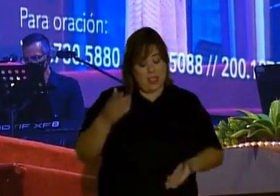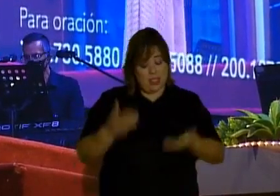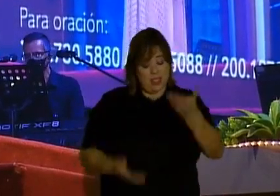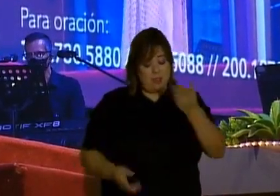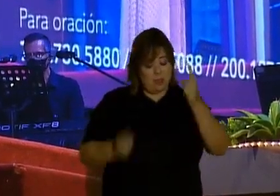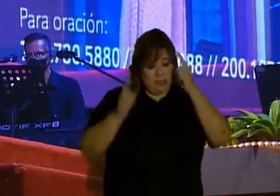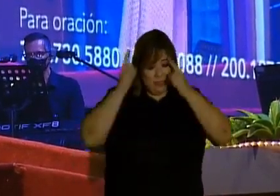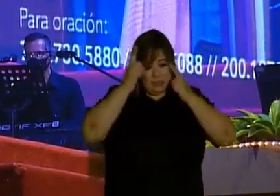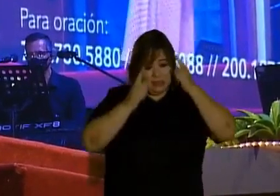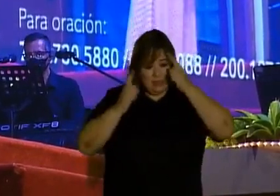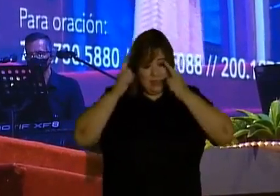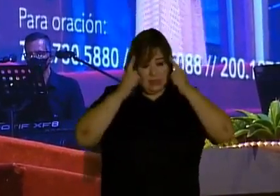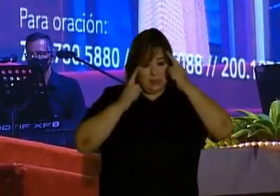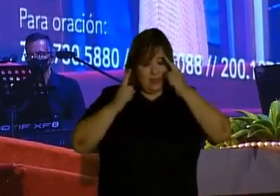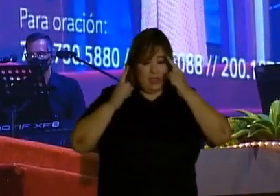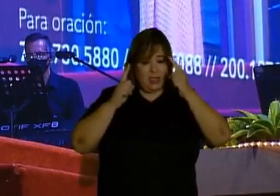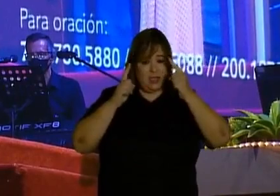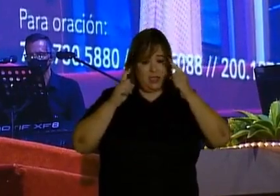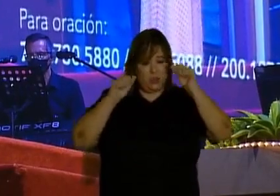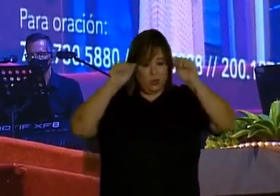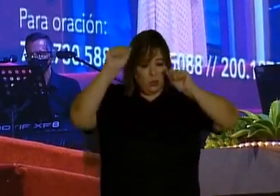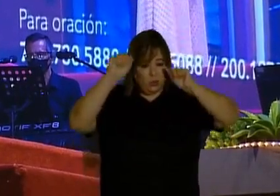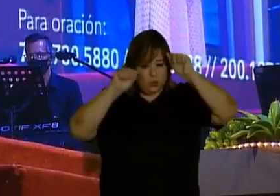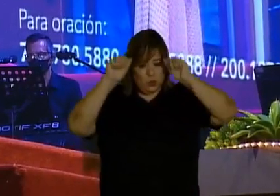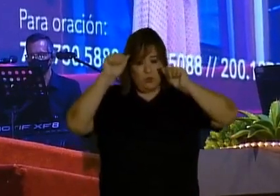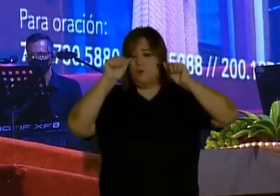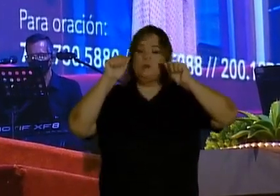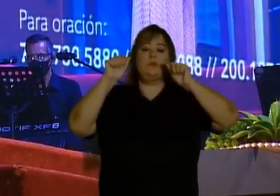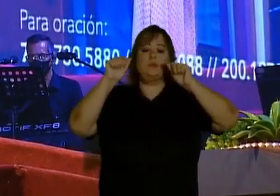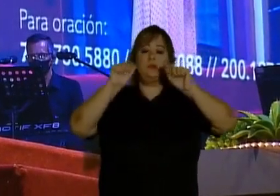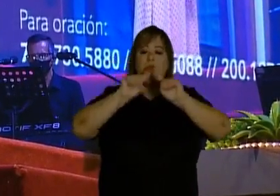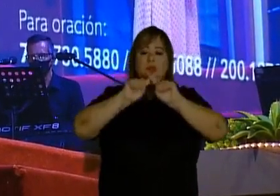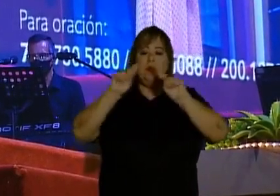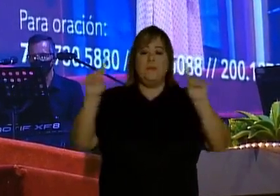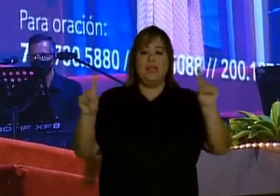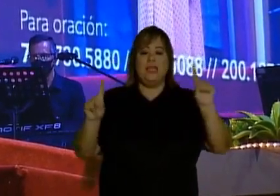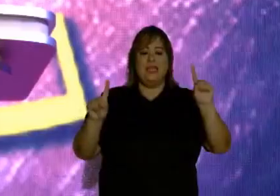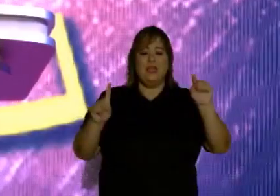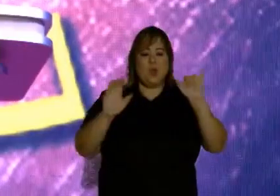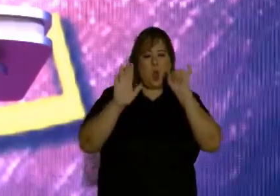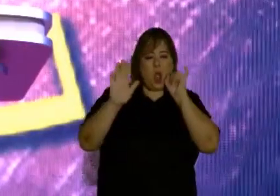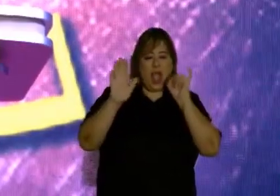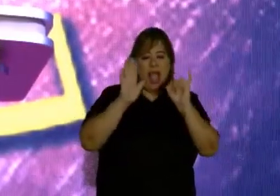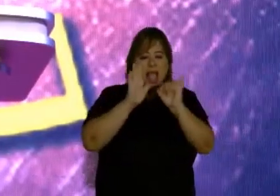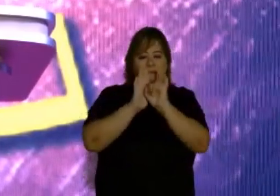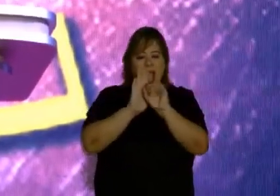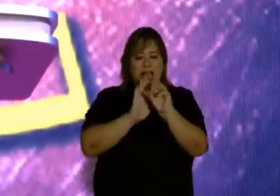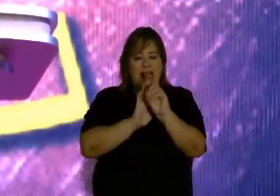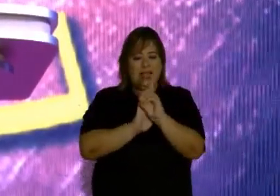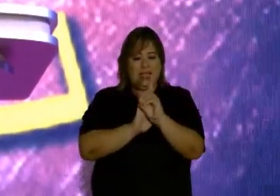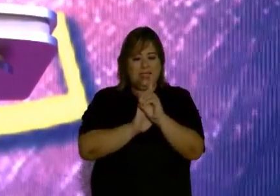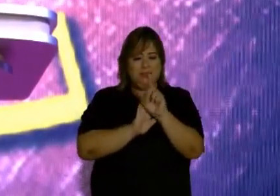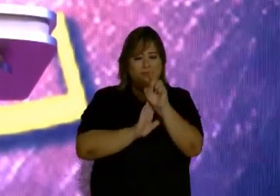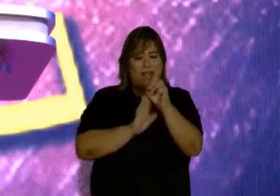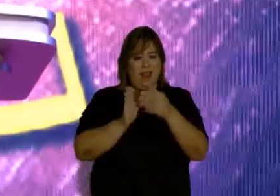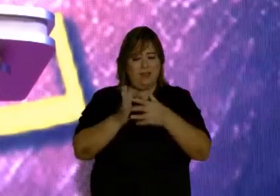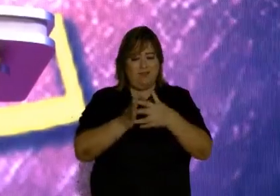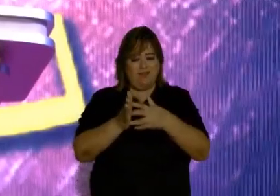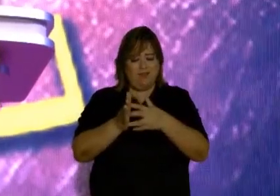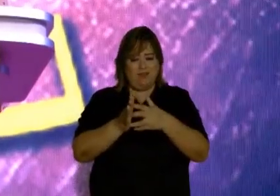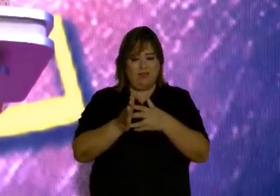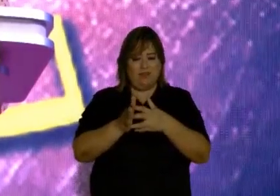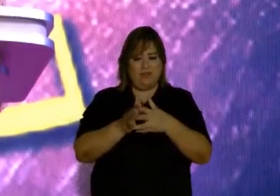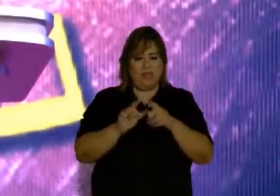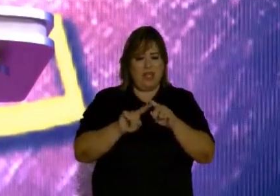tantas cosas en ese momento, y lo creo, y aún su identidad de Cristo como que se tambaleó. ¿Era este el